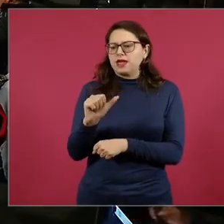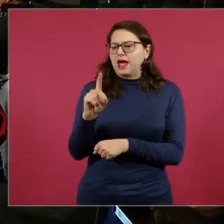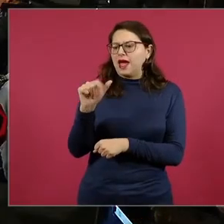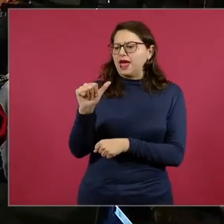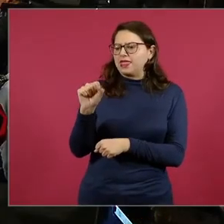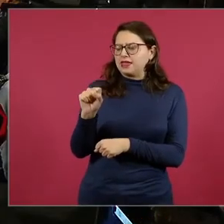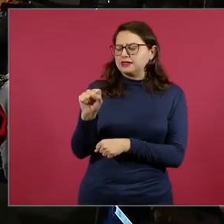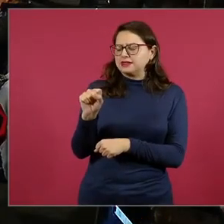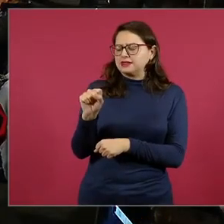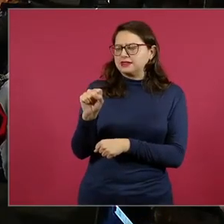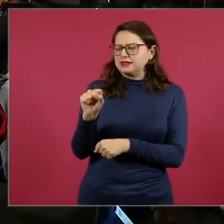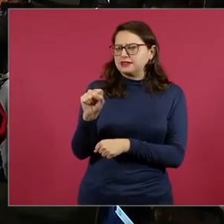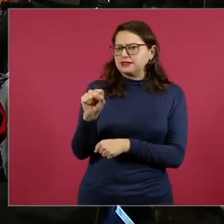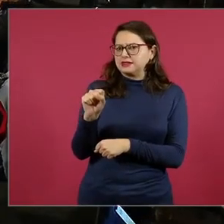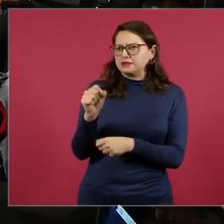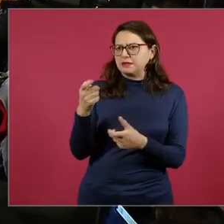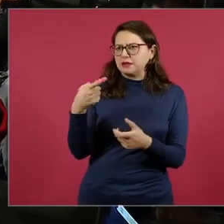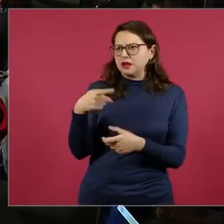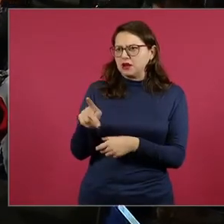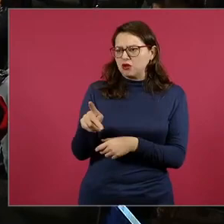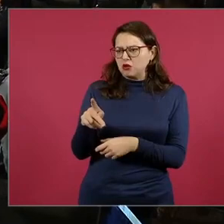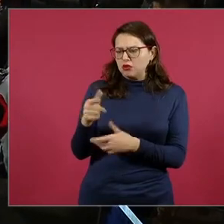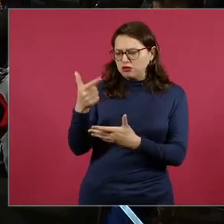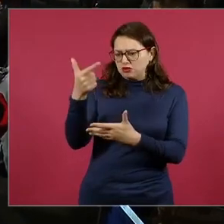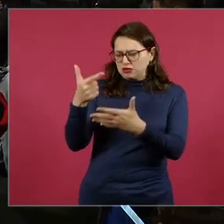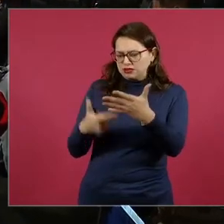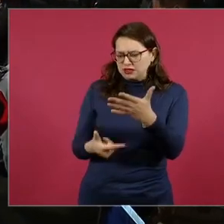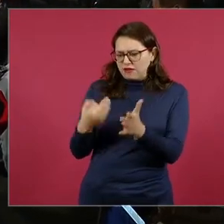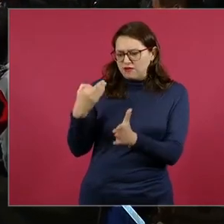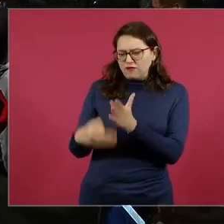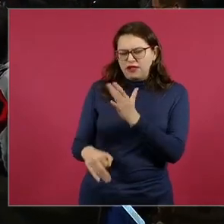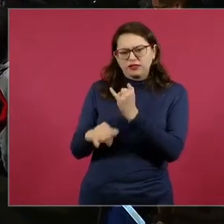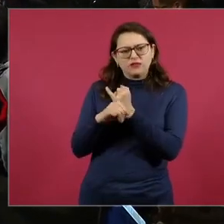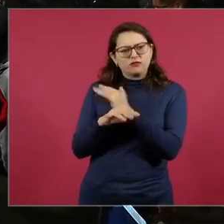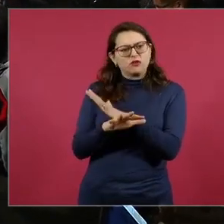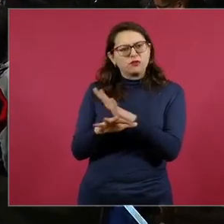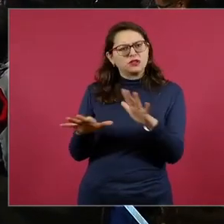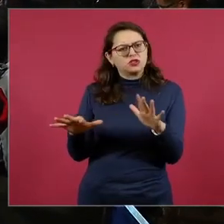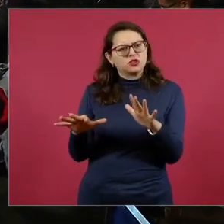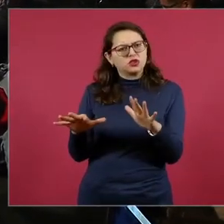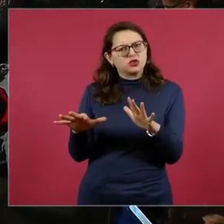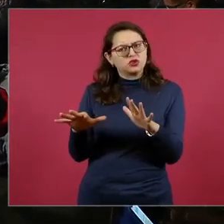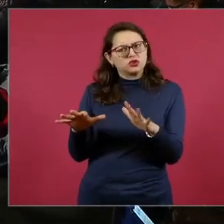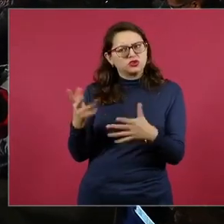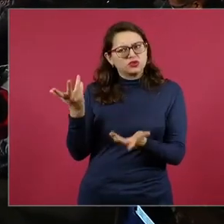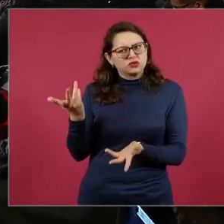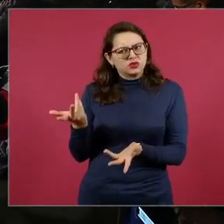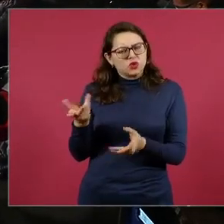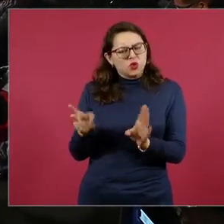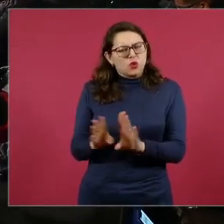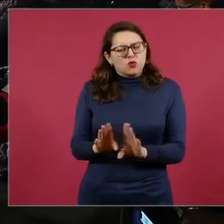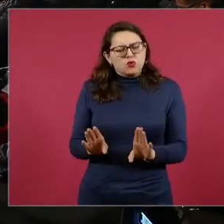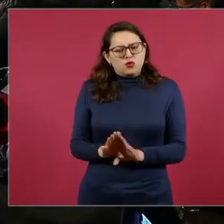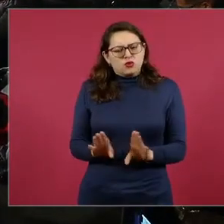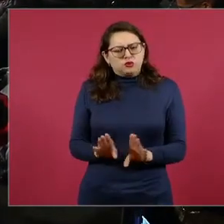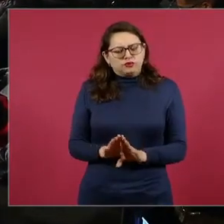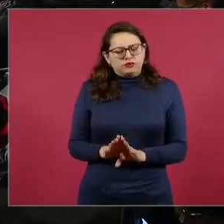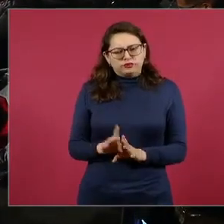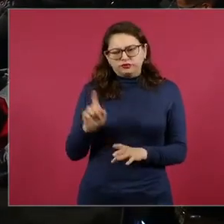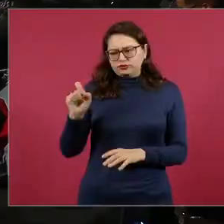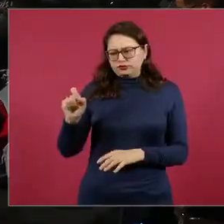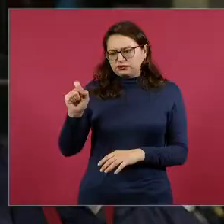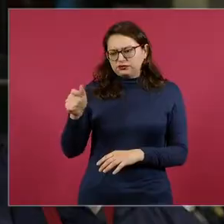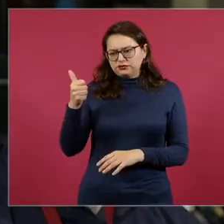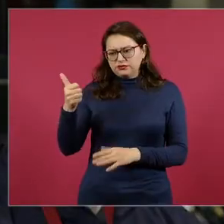Registros sin bases, sin datos suficientes para identificar con 26,090 y registros